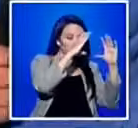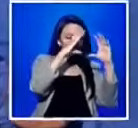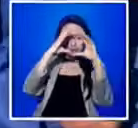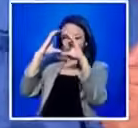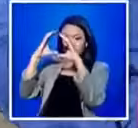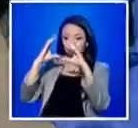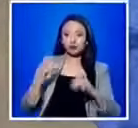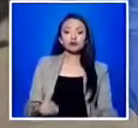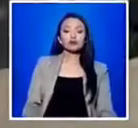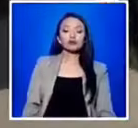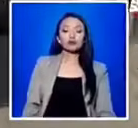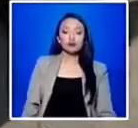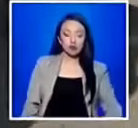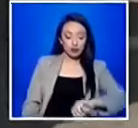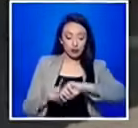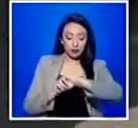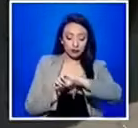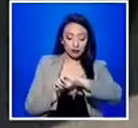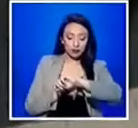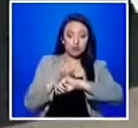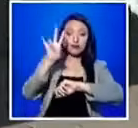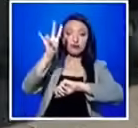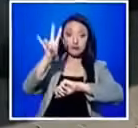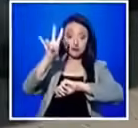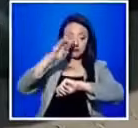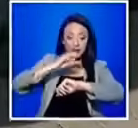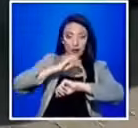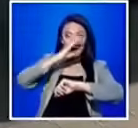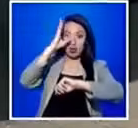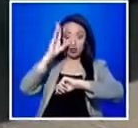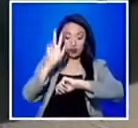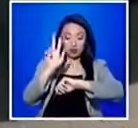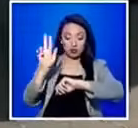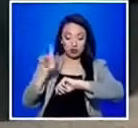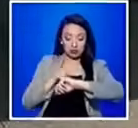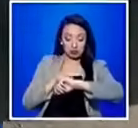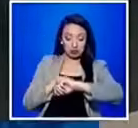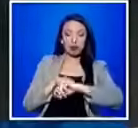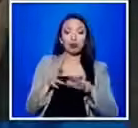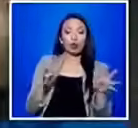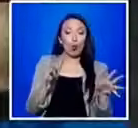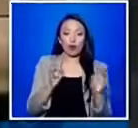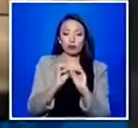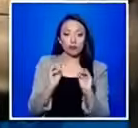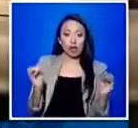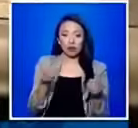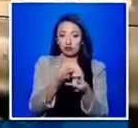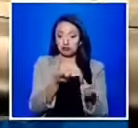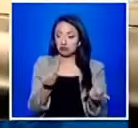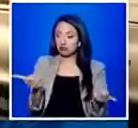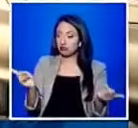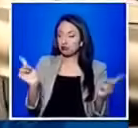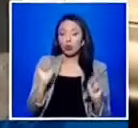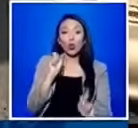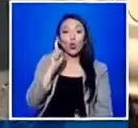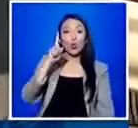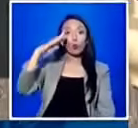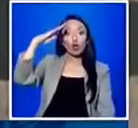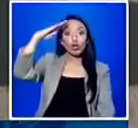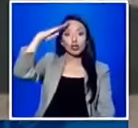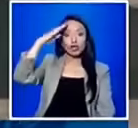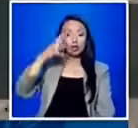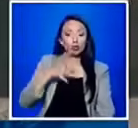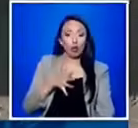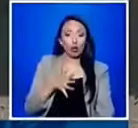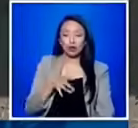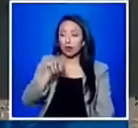son exactamente las 7 de la mañana con 33 minutos. Miren ustedes, no hay un solo policía y los vecinos pues